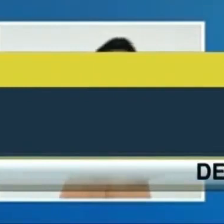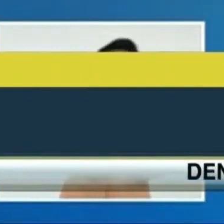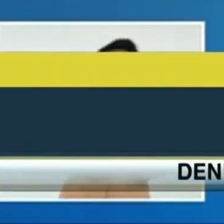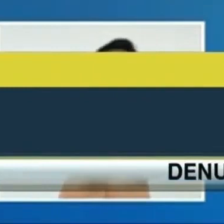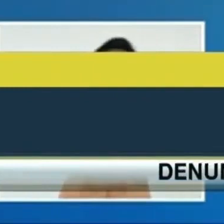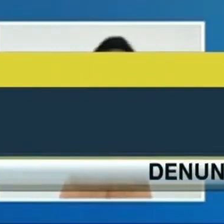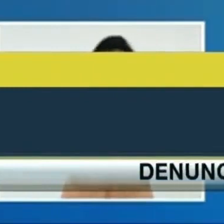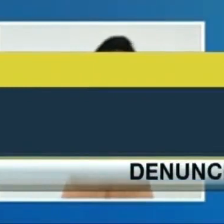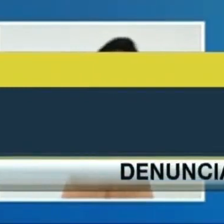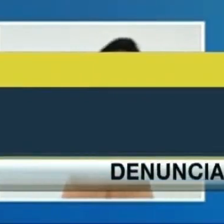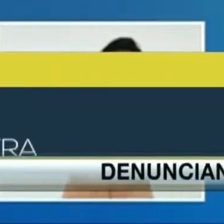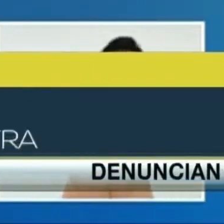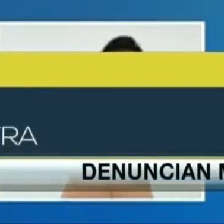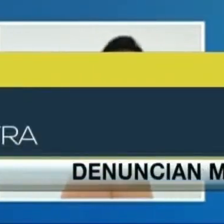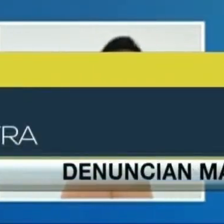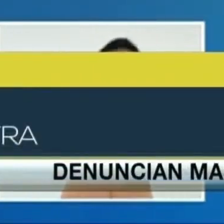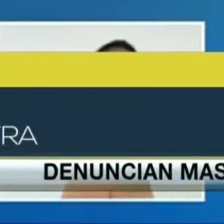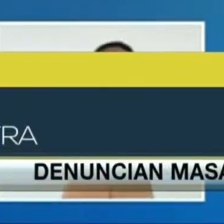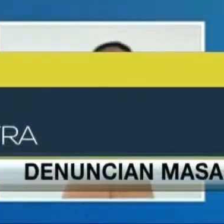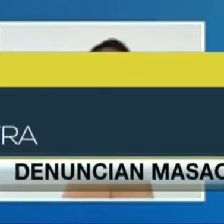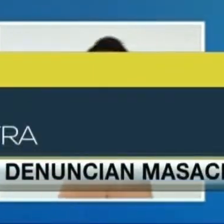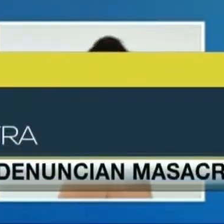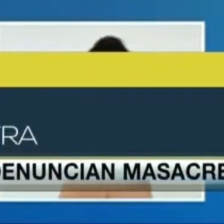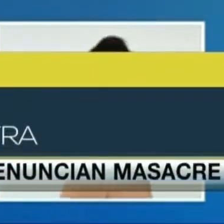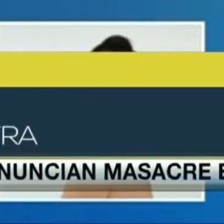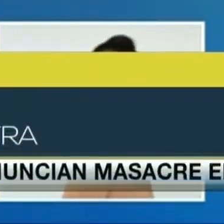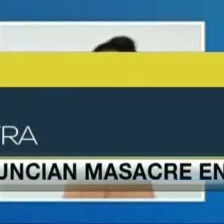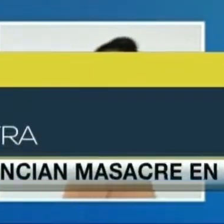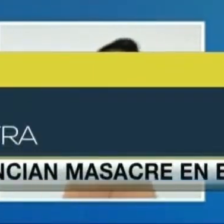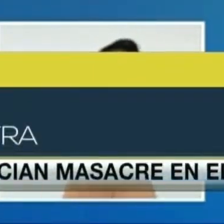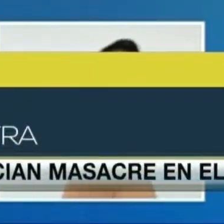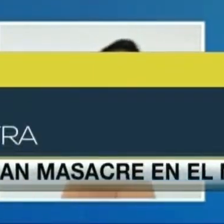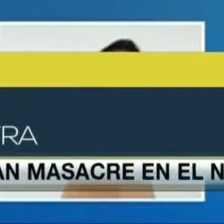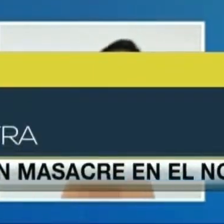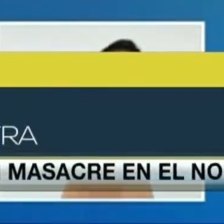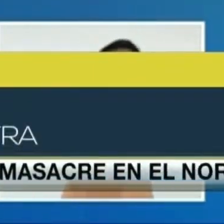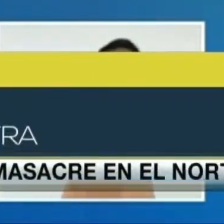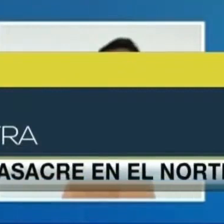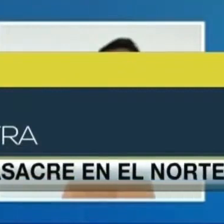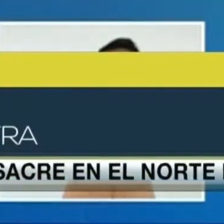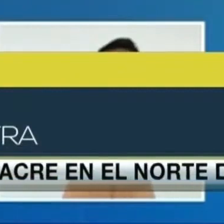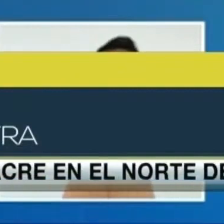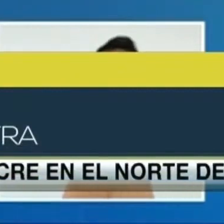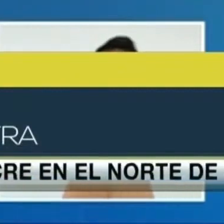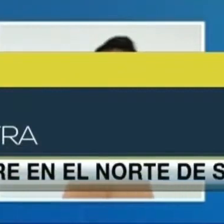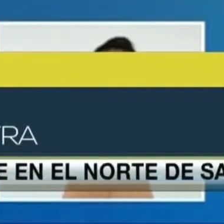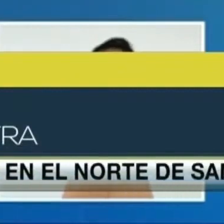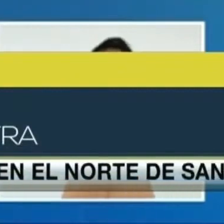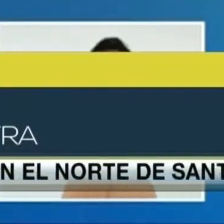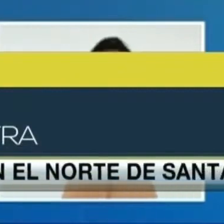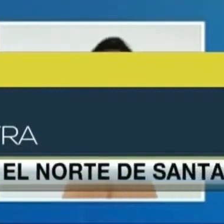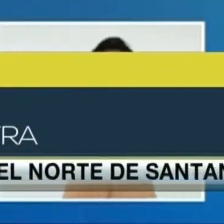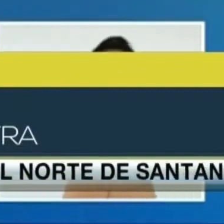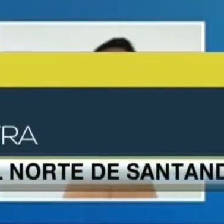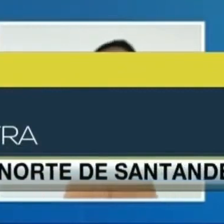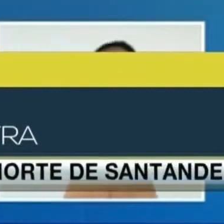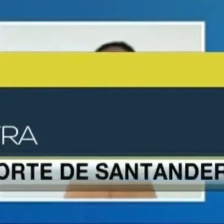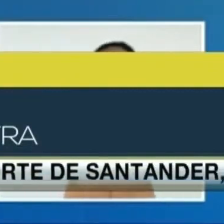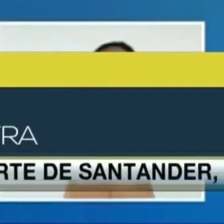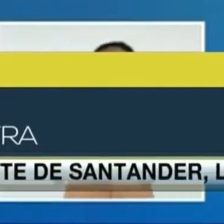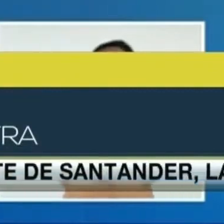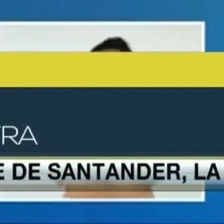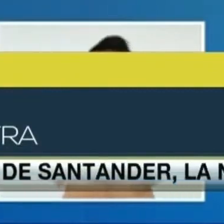la televisión cubana que nos ha tomado unos minutos resolver. Hoy ha sido un día de